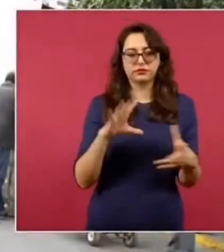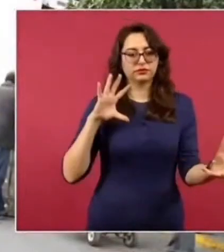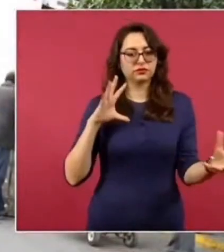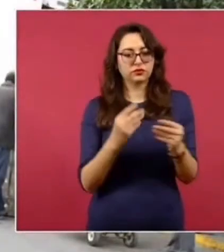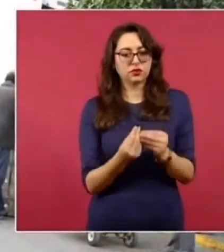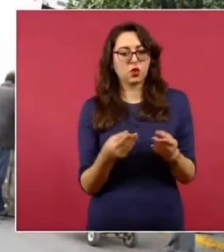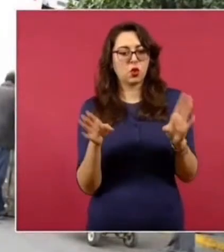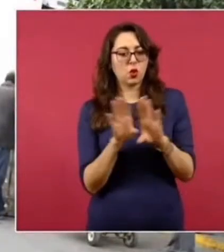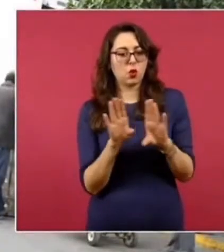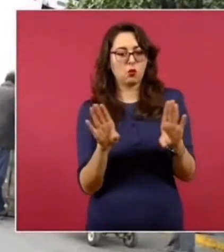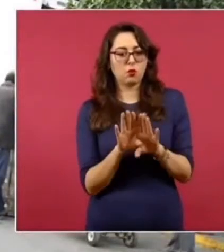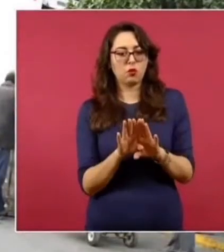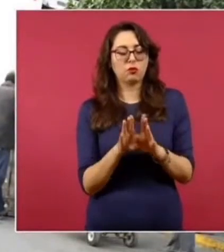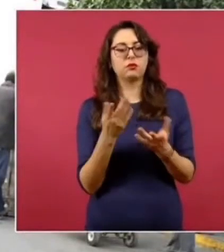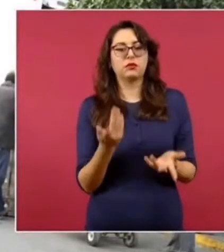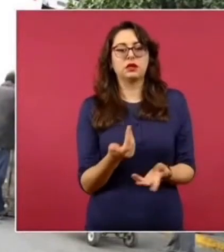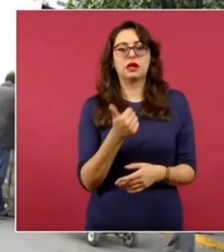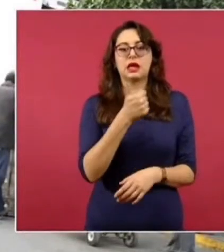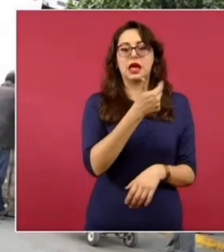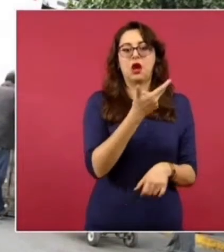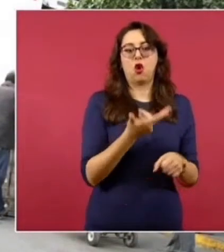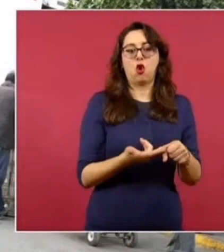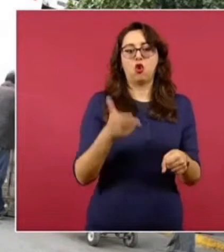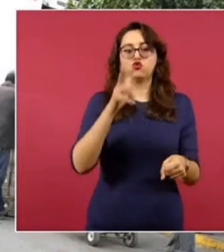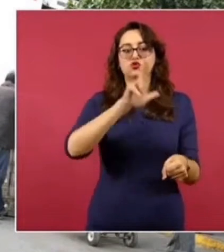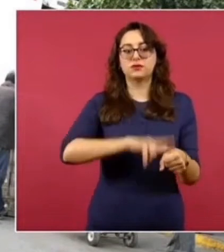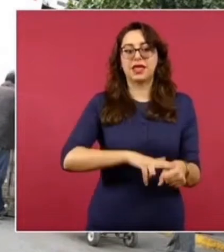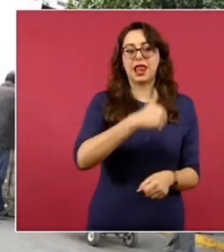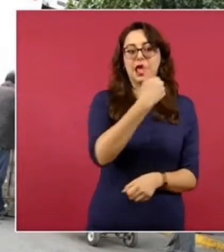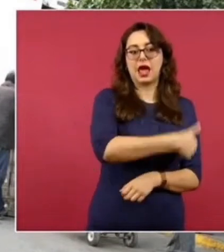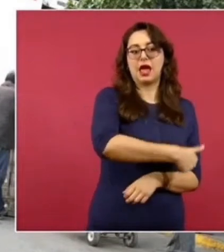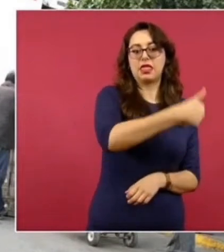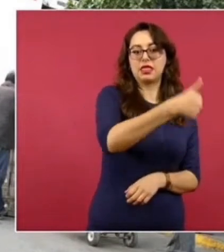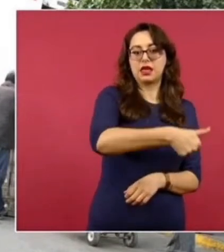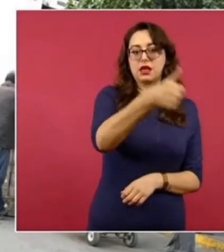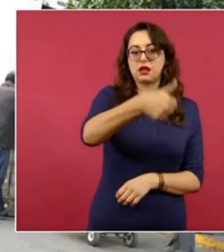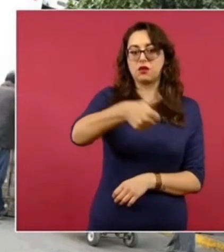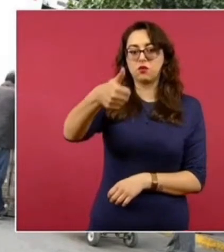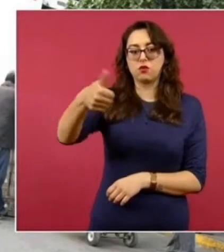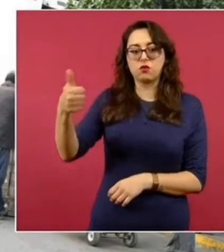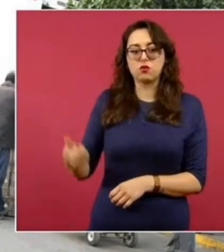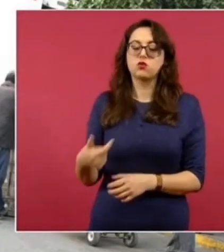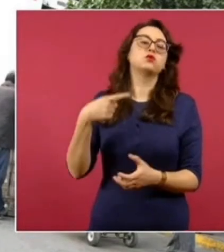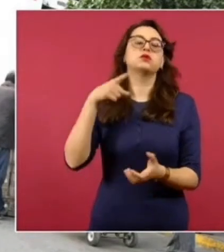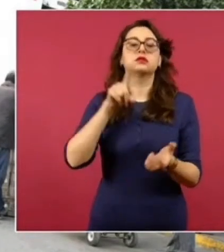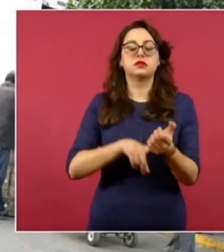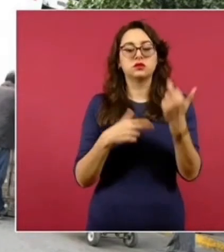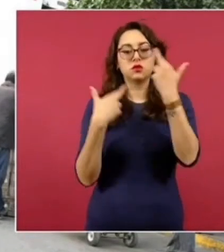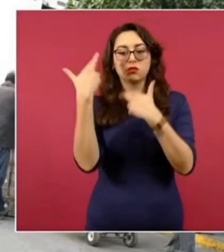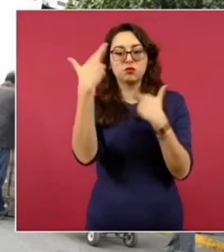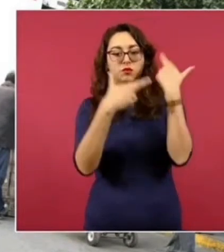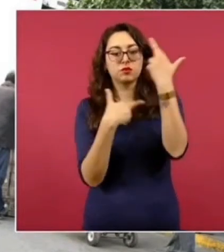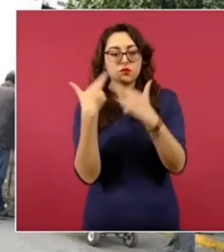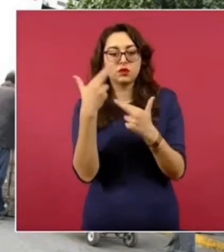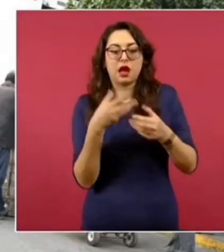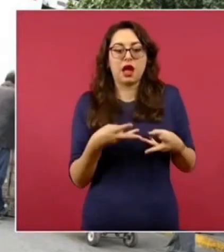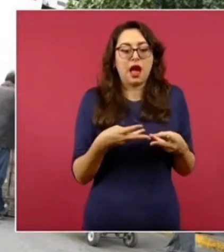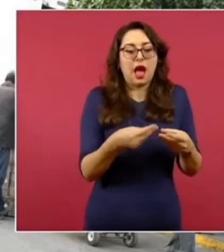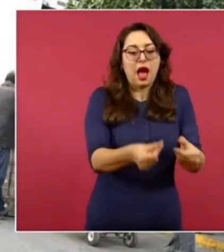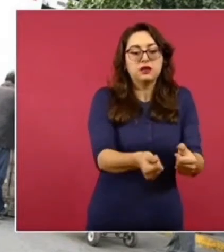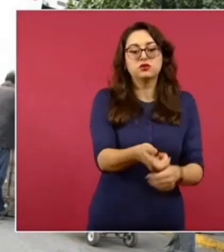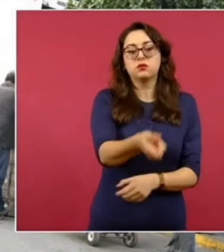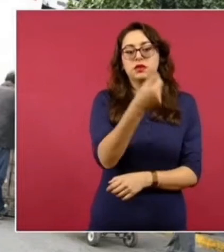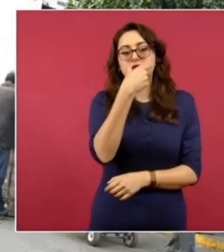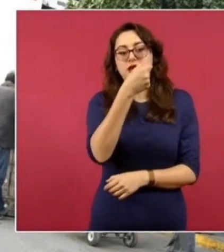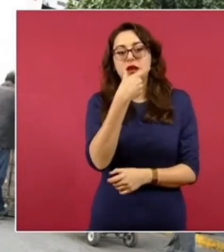de cada una de las unidades? No por estado, sino de cada unidad, cada hospital, cada unidad médica familiar.